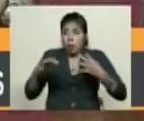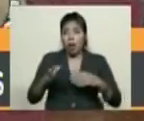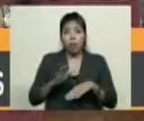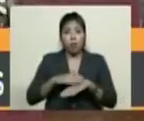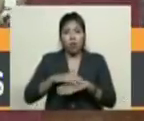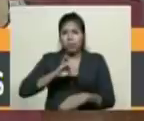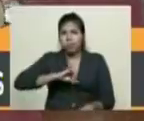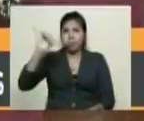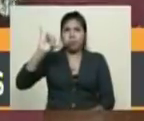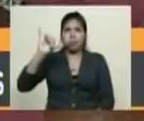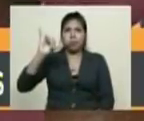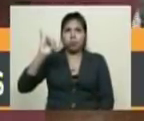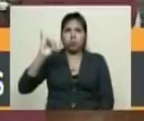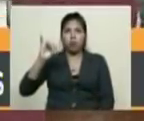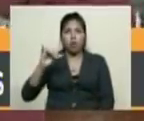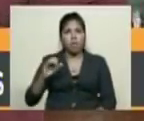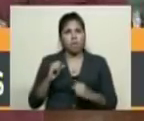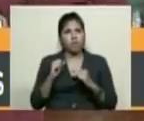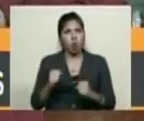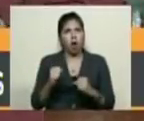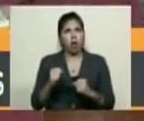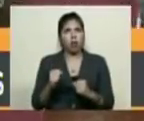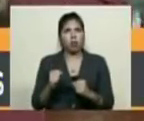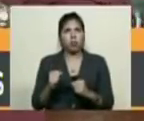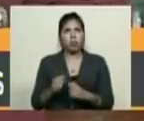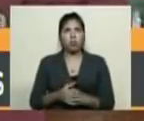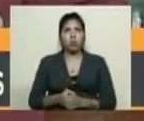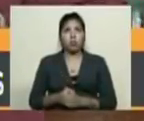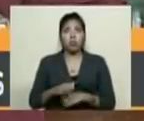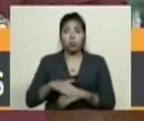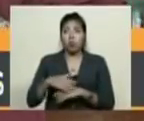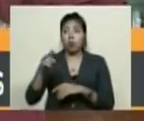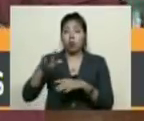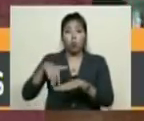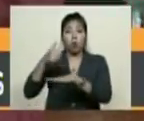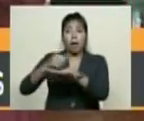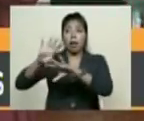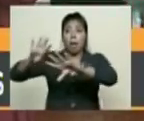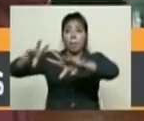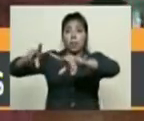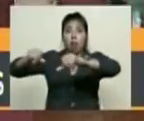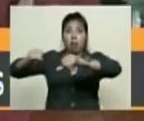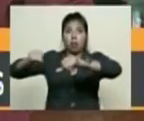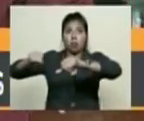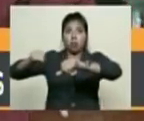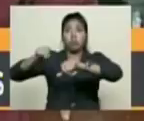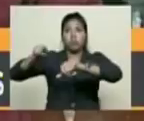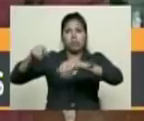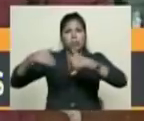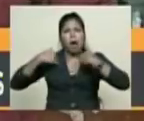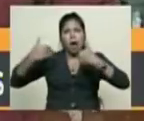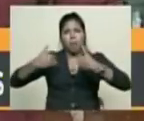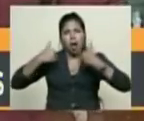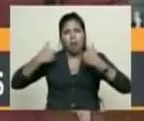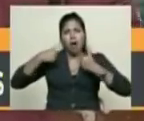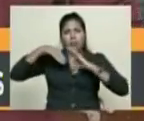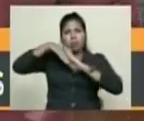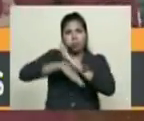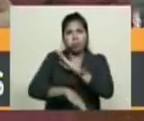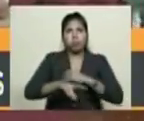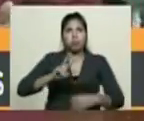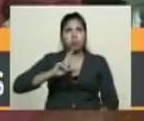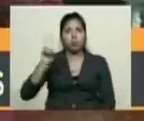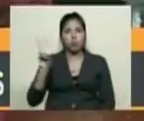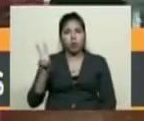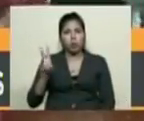inflación inducida por los grupos económicos, por el capitalismo, que afecta es al pueblo venezolano.